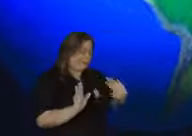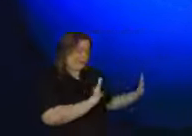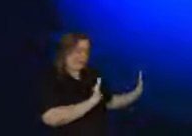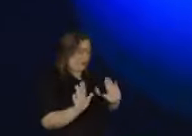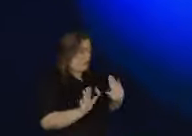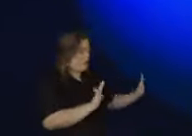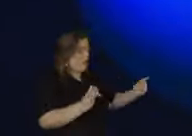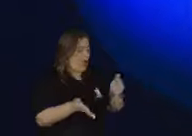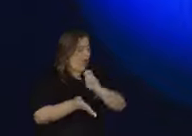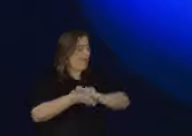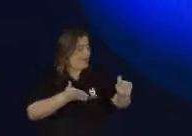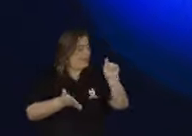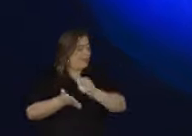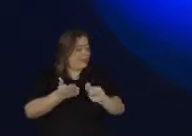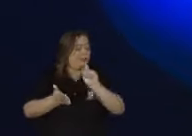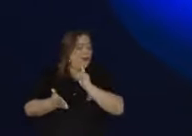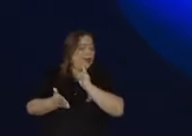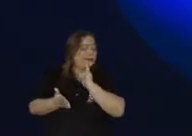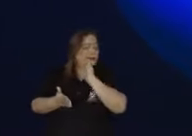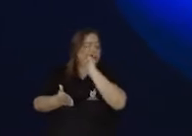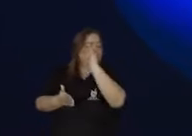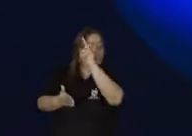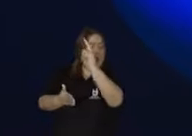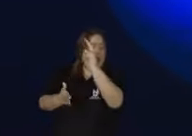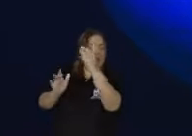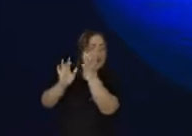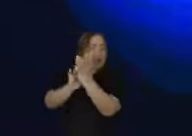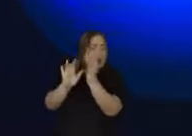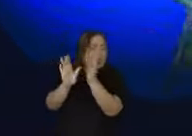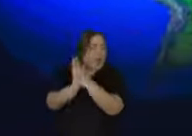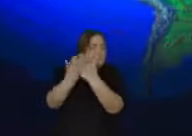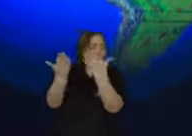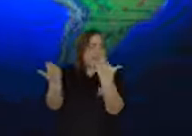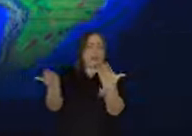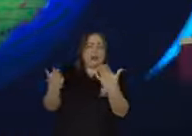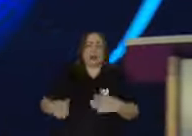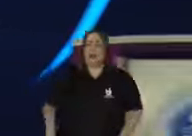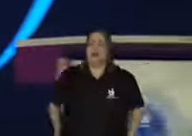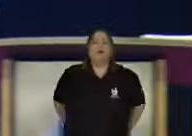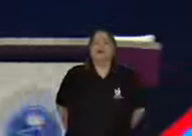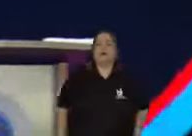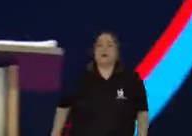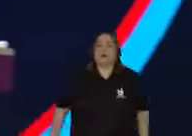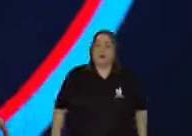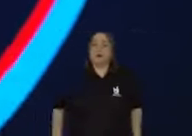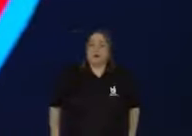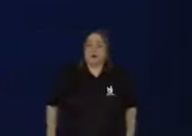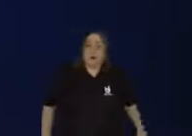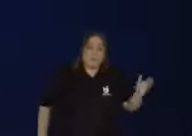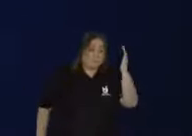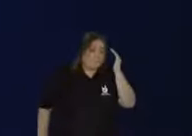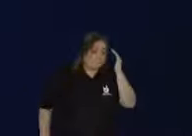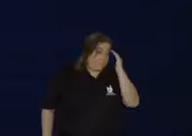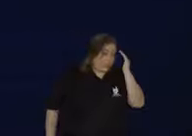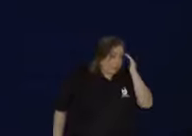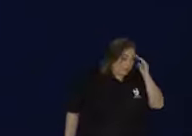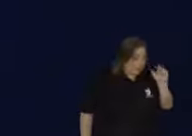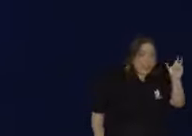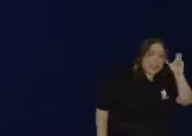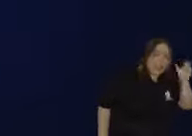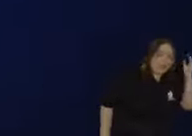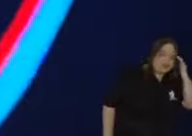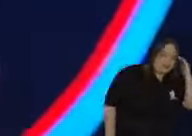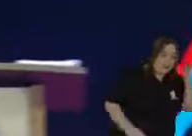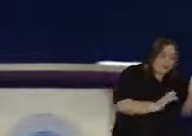escrituras. El diablo sabe que conoce la Biblia, ¿no? Usted sabe que el diablo conoce la Biblia. Usted sabe que el diablo conoce la Biblia, pero